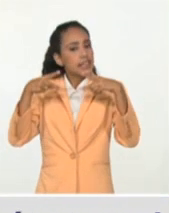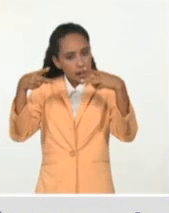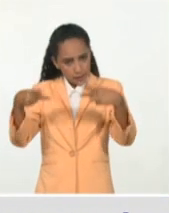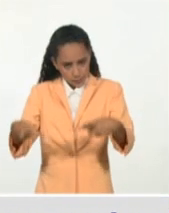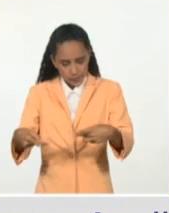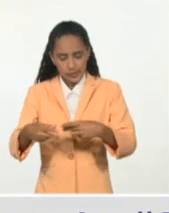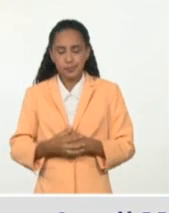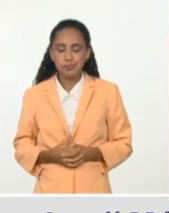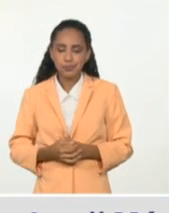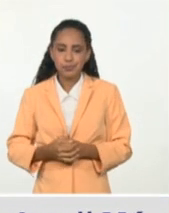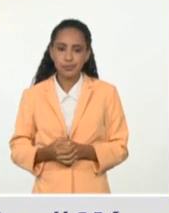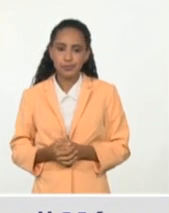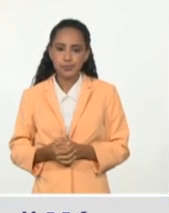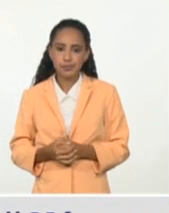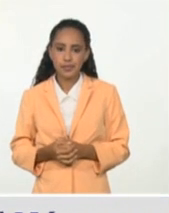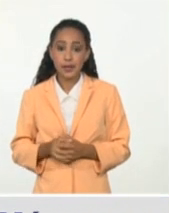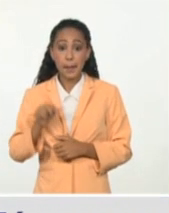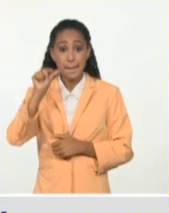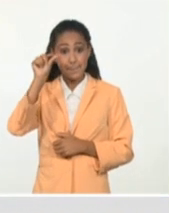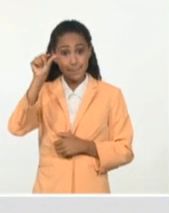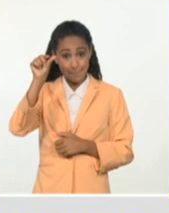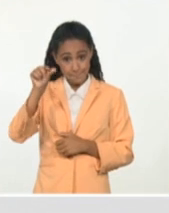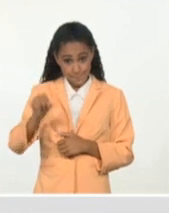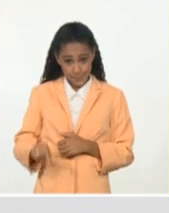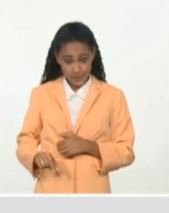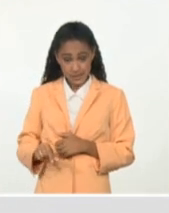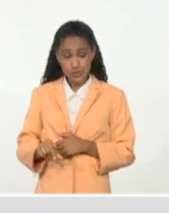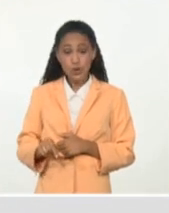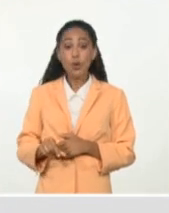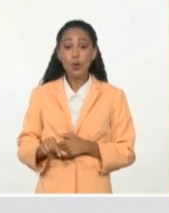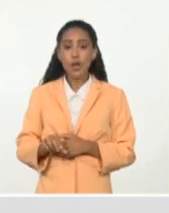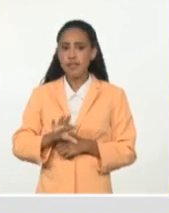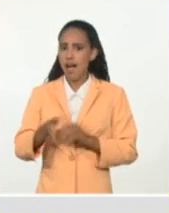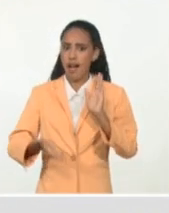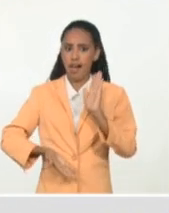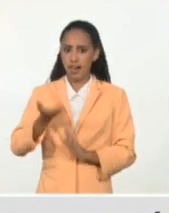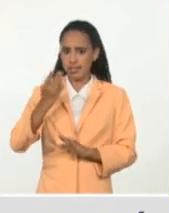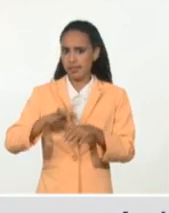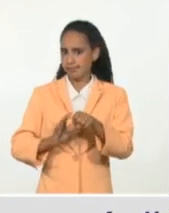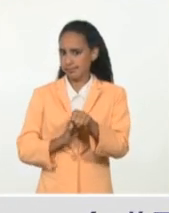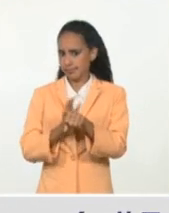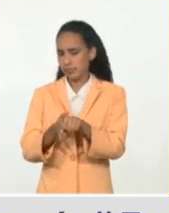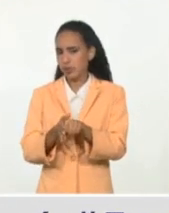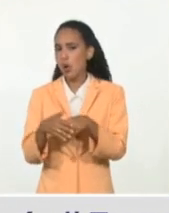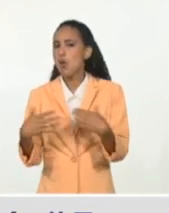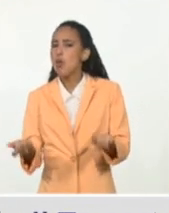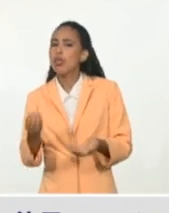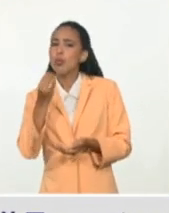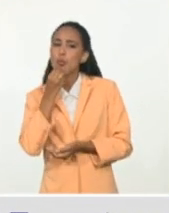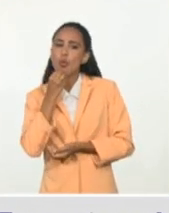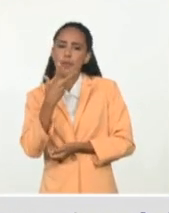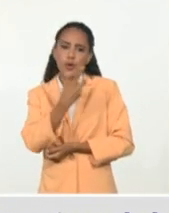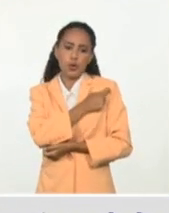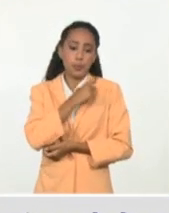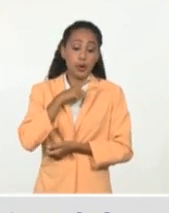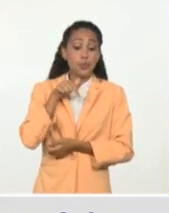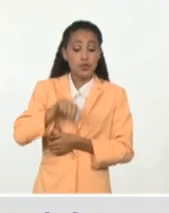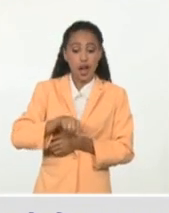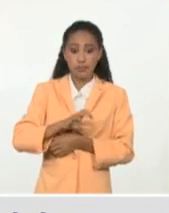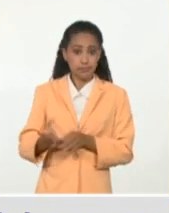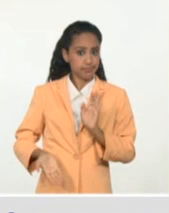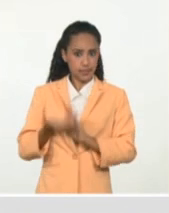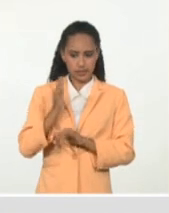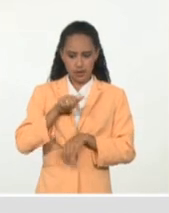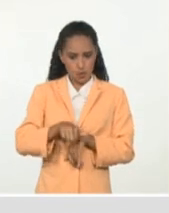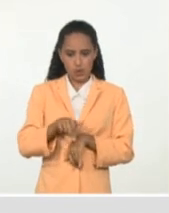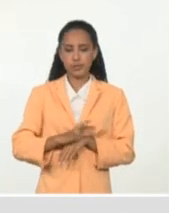los convalecientes a la COVID-19 podrían vacunarse? ¿De qué tiempo estimado estamos hablando? ¿Tendrían que